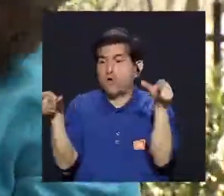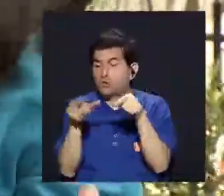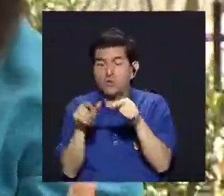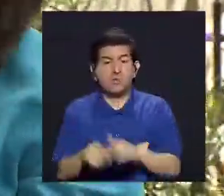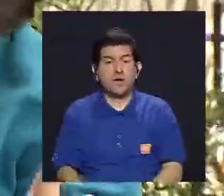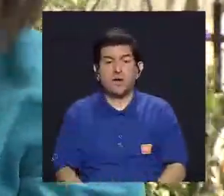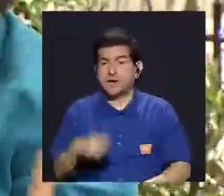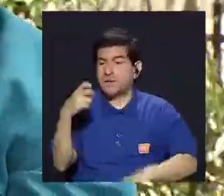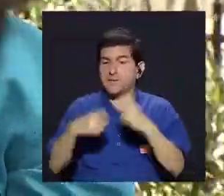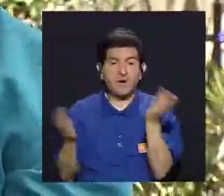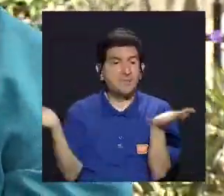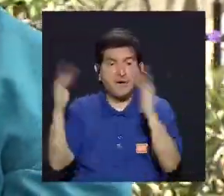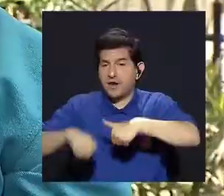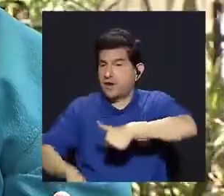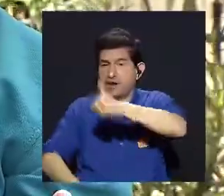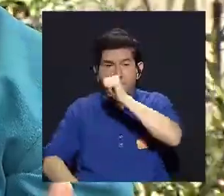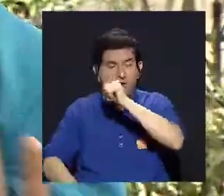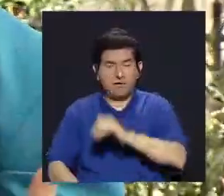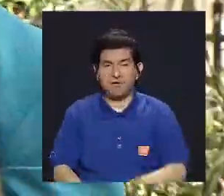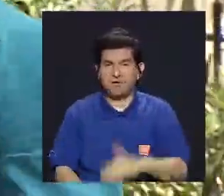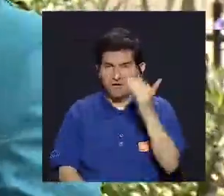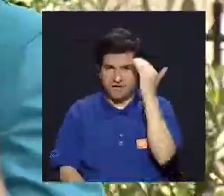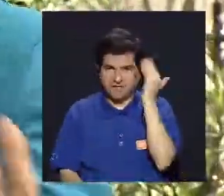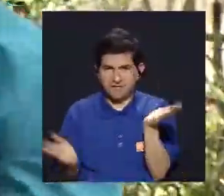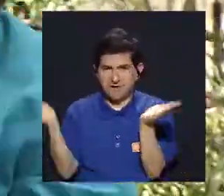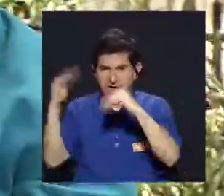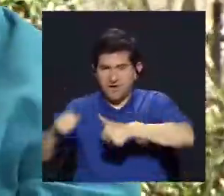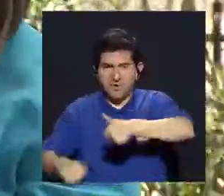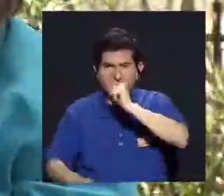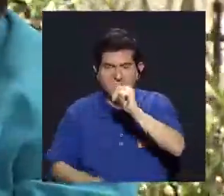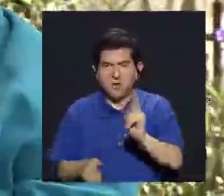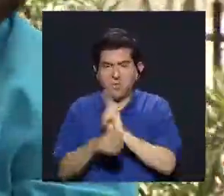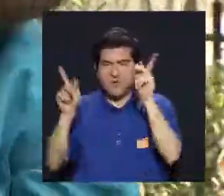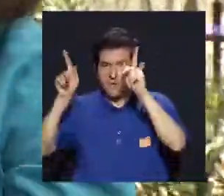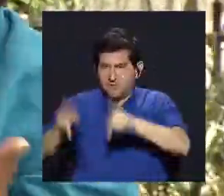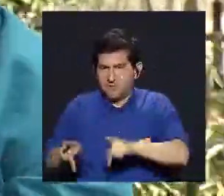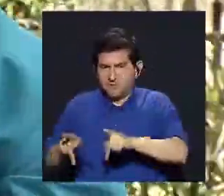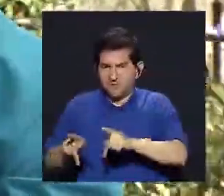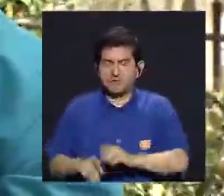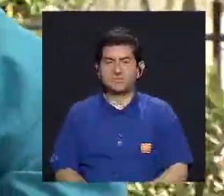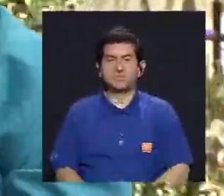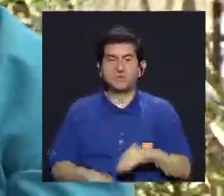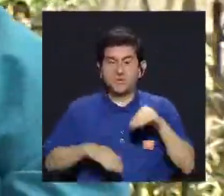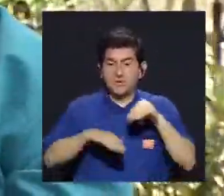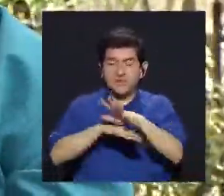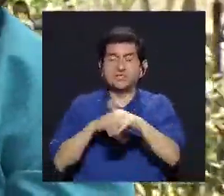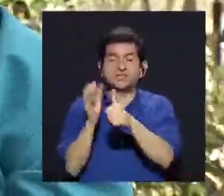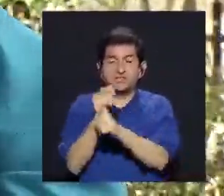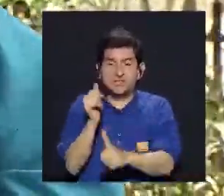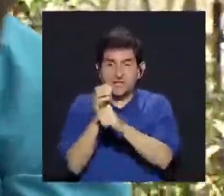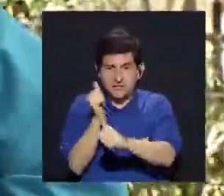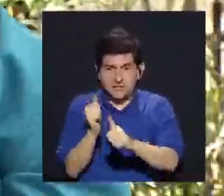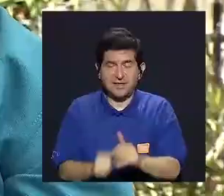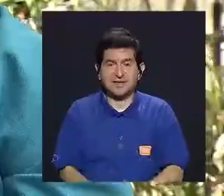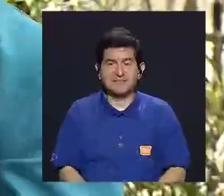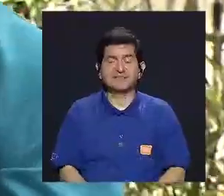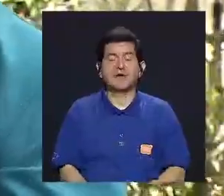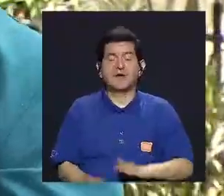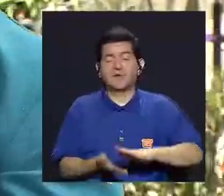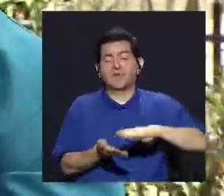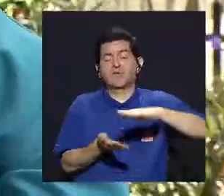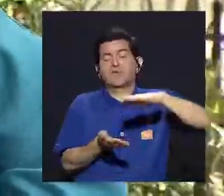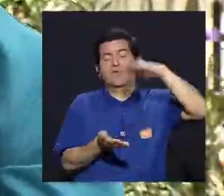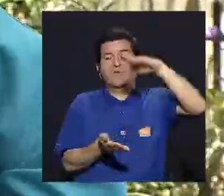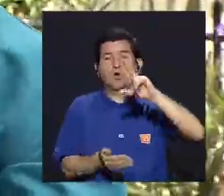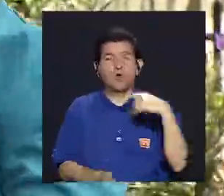zonas puede ser que del todo el problema es que no hay agua y se sabe que cuando no hay agua para consumo humano pues también en la incidencia por diarrea o las frecuencias de las diarreas